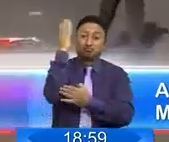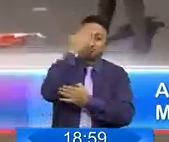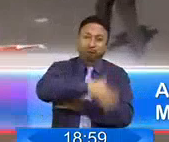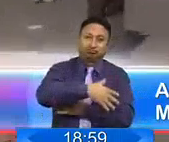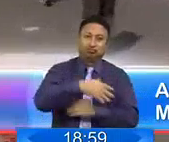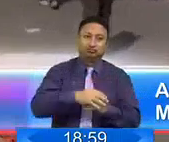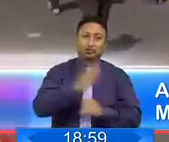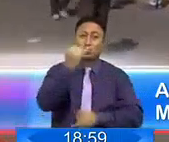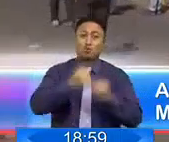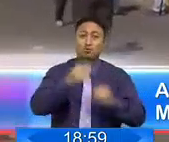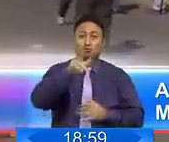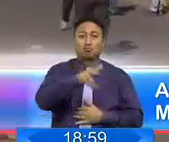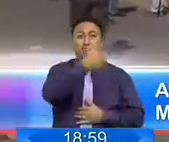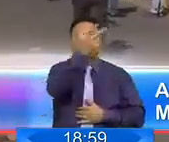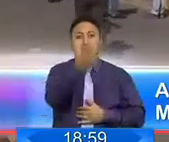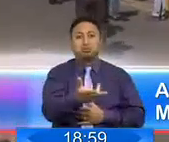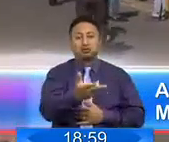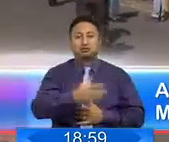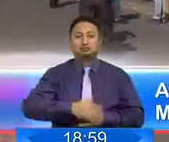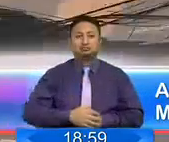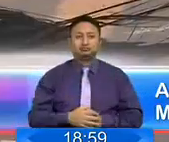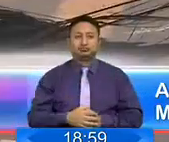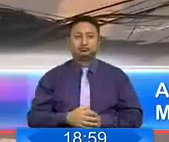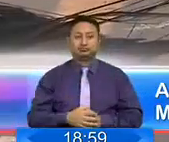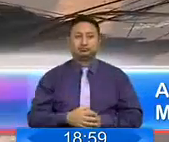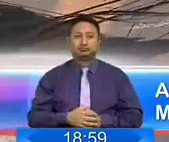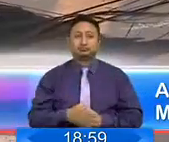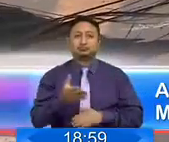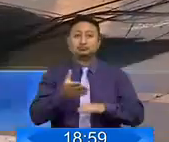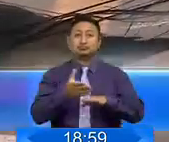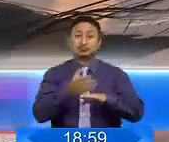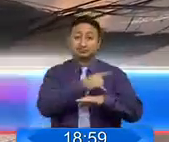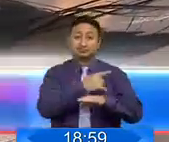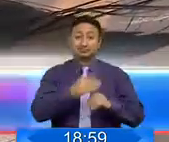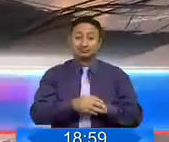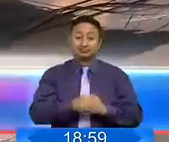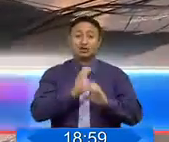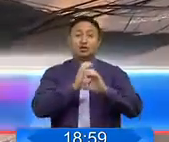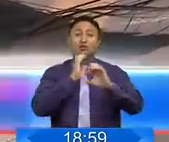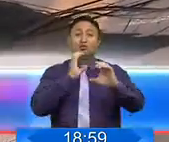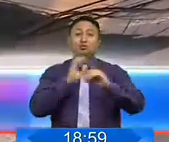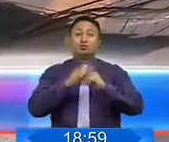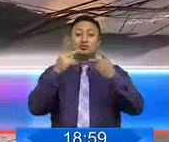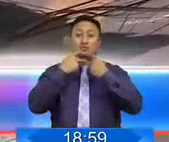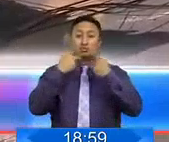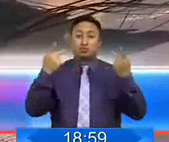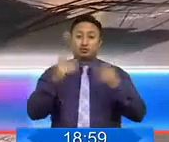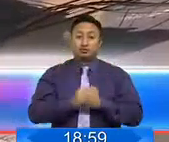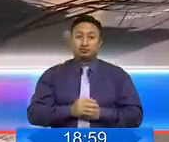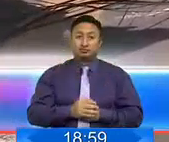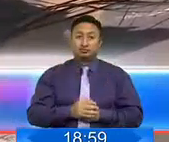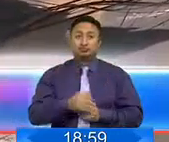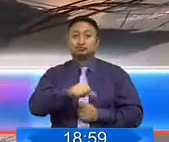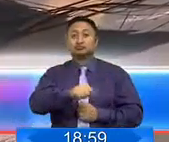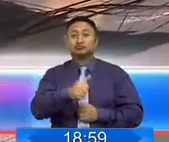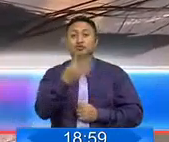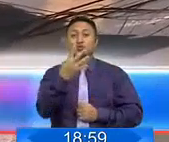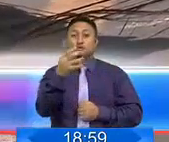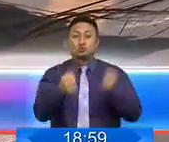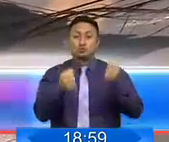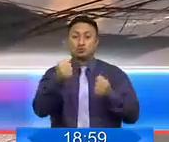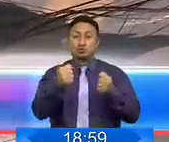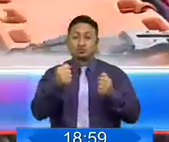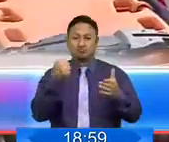y finalmente se estrelló contra un cerramiento. Antes de terminar virado, el bus de transporte público impactó a otros 4